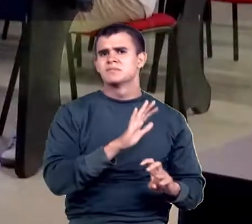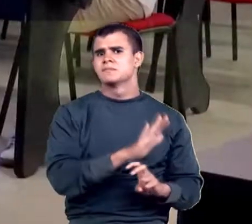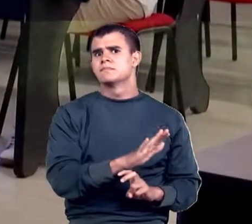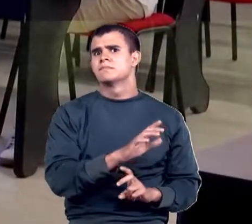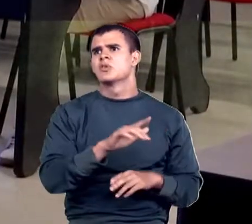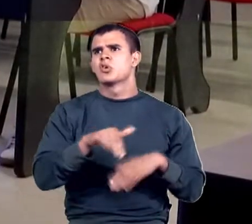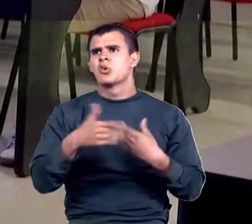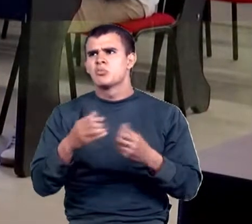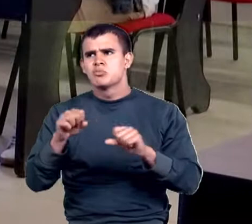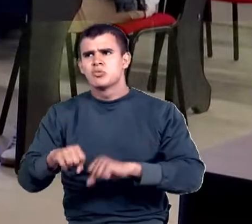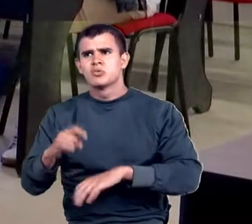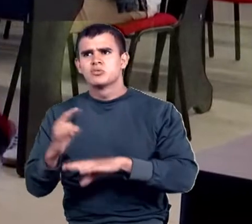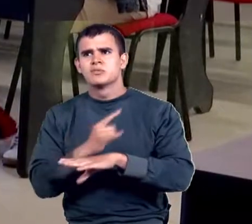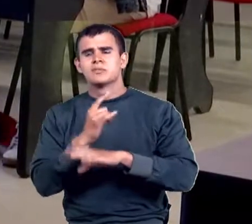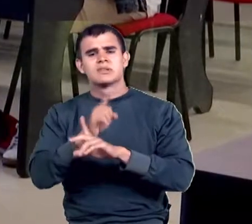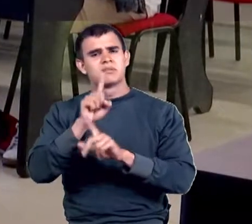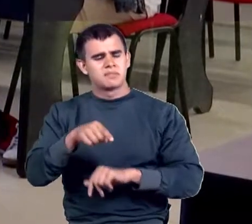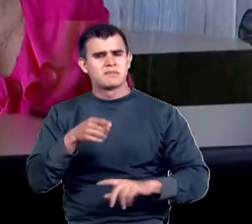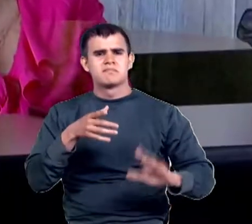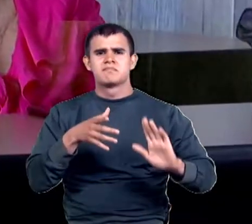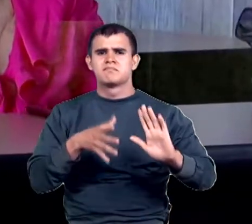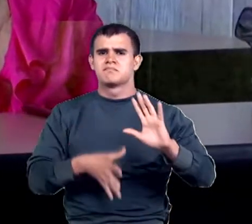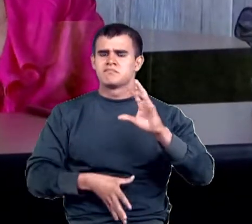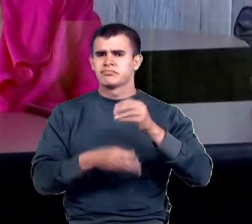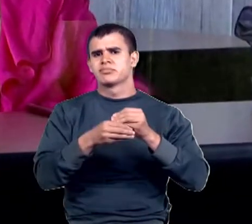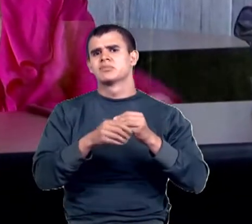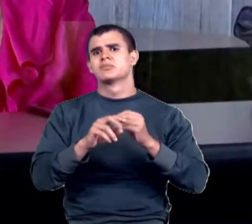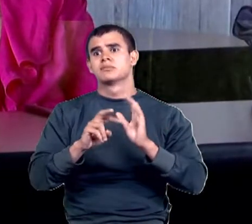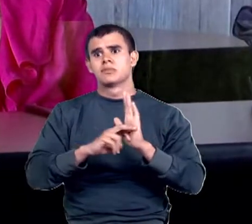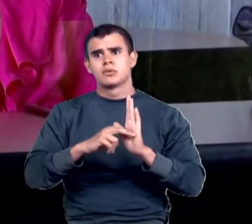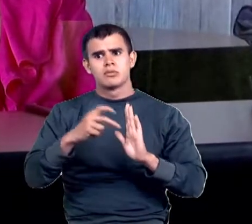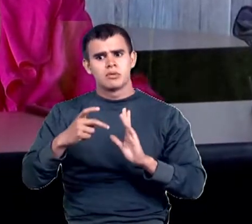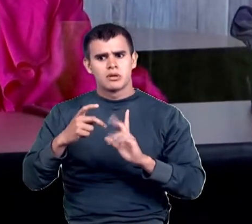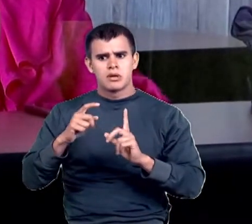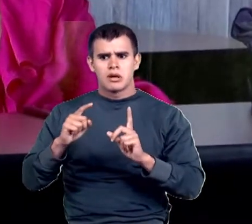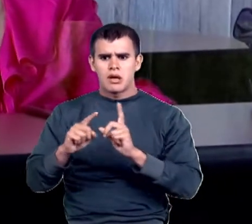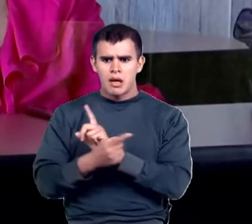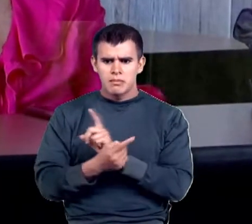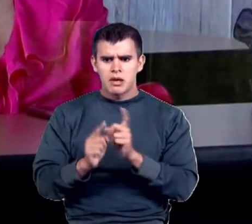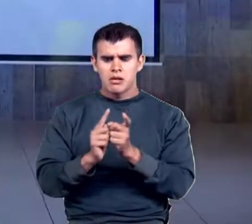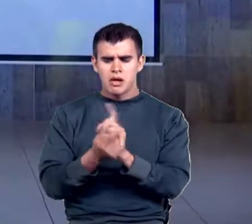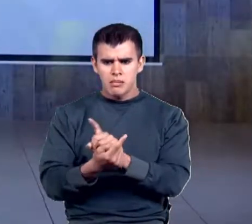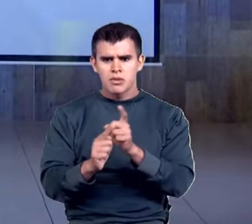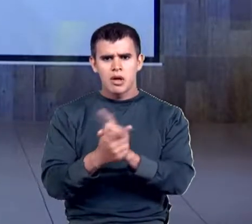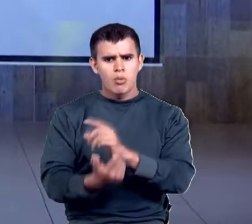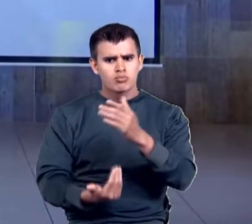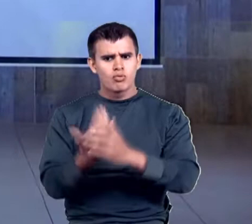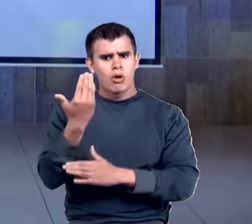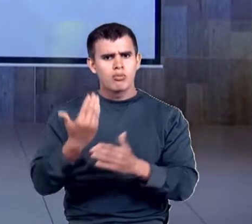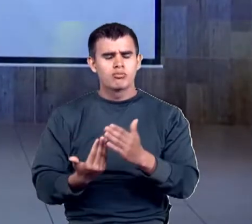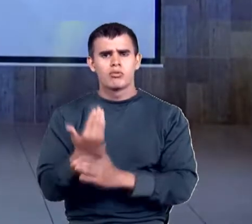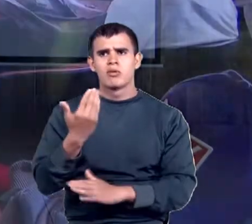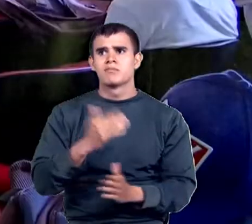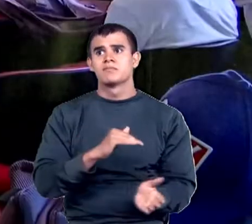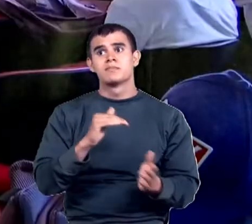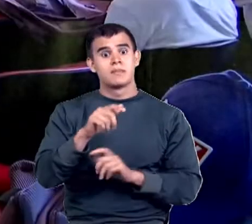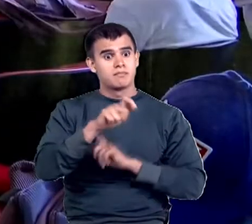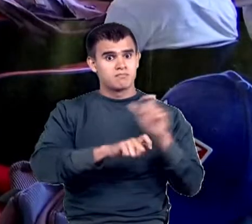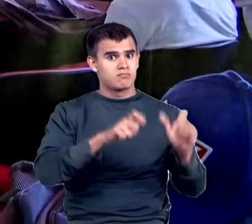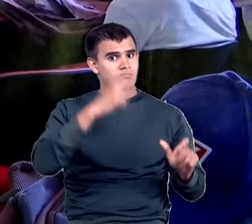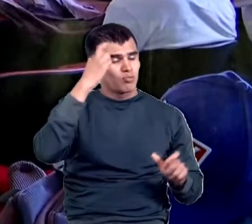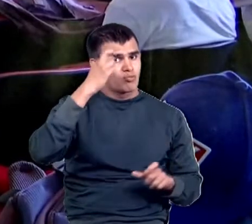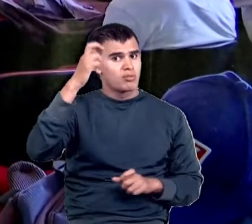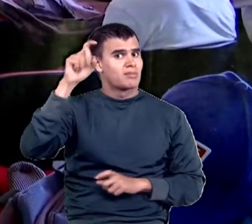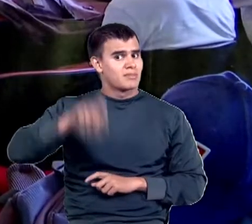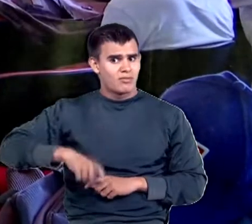áreas de comunicación y cómo se pueden utilizar. Además, aclararon que cada día las tecnologías están en constante actualización y los